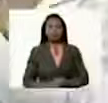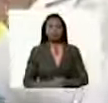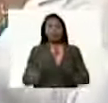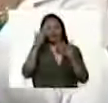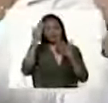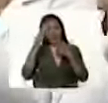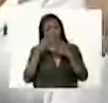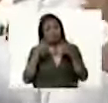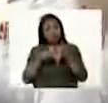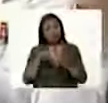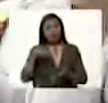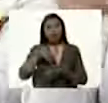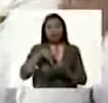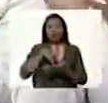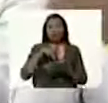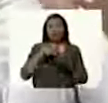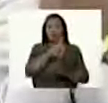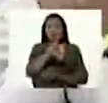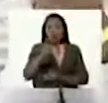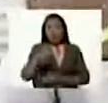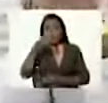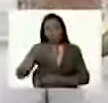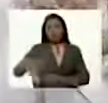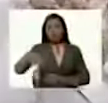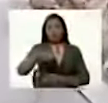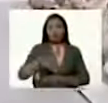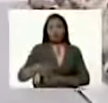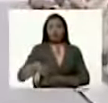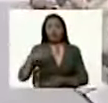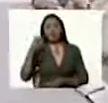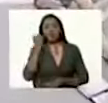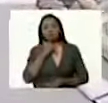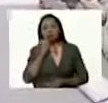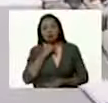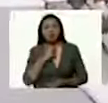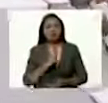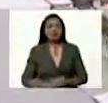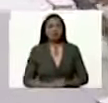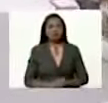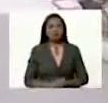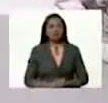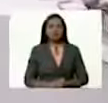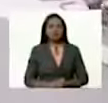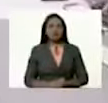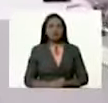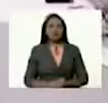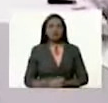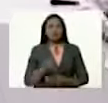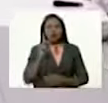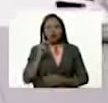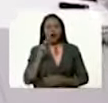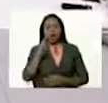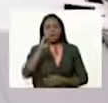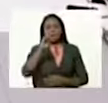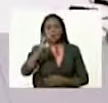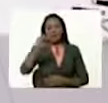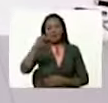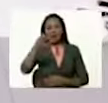Saludos allá a Carabobo, a todo el pueblo, en Valencia, en la parroquia Miguel Peña.